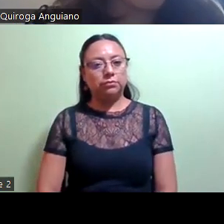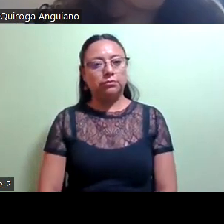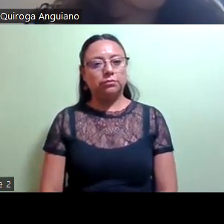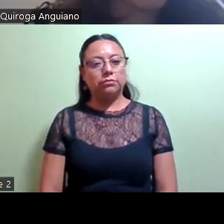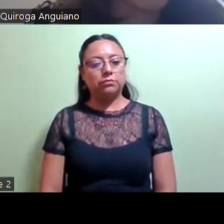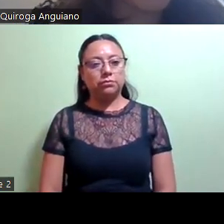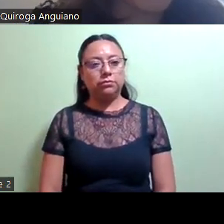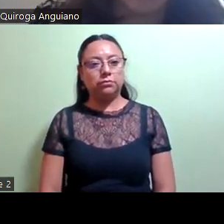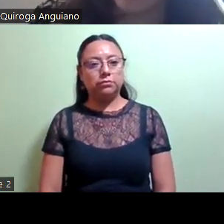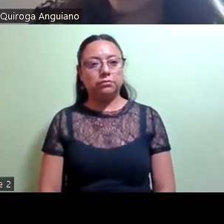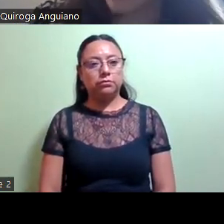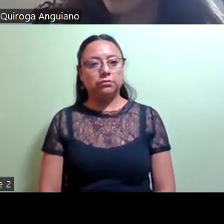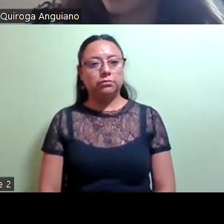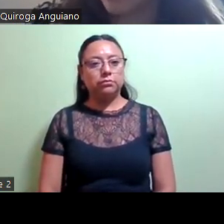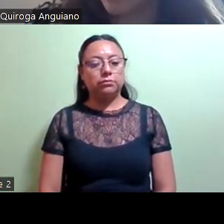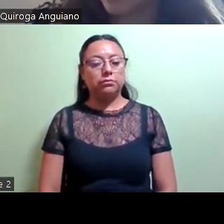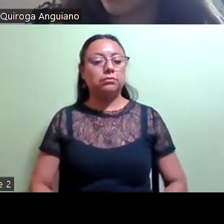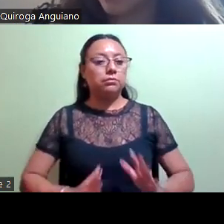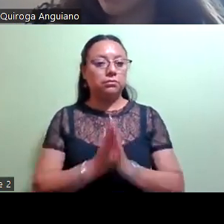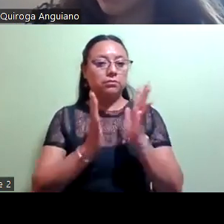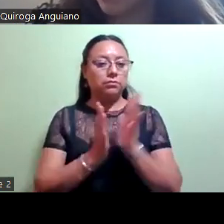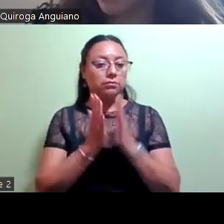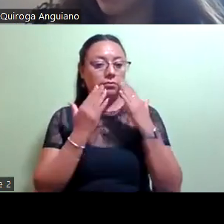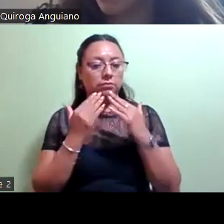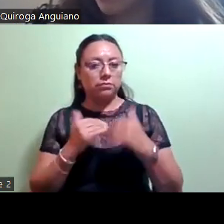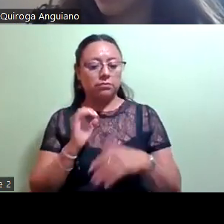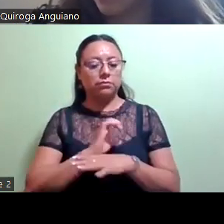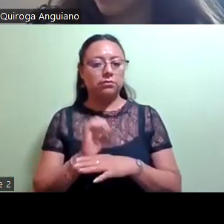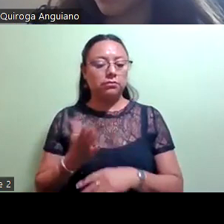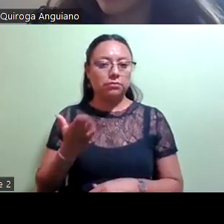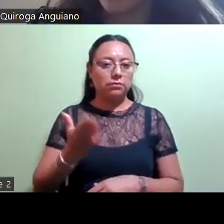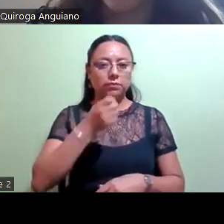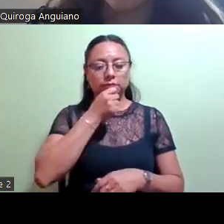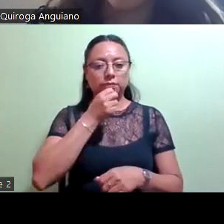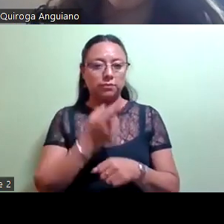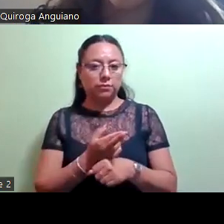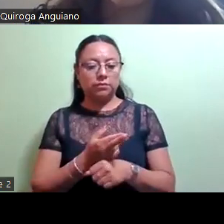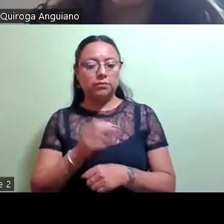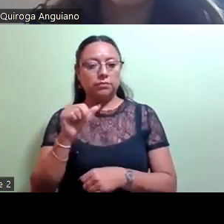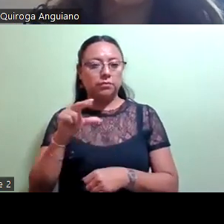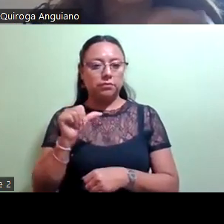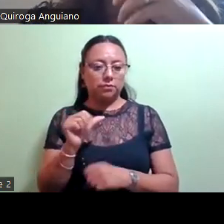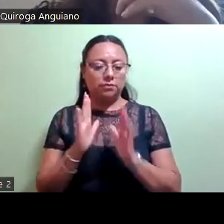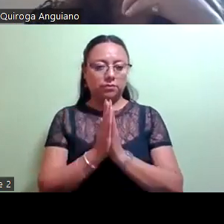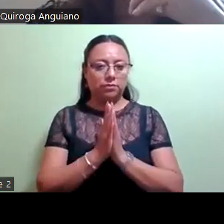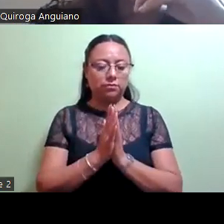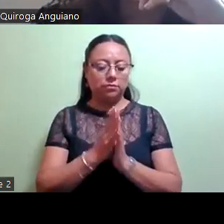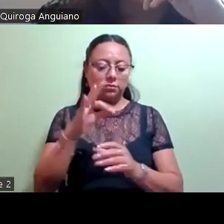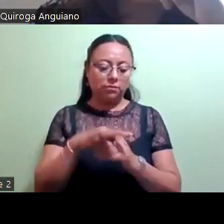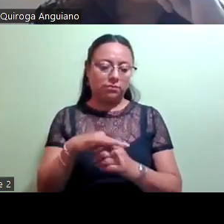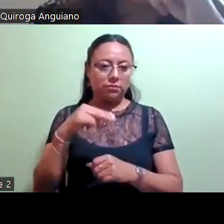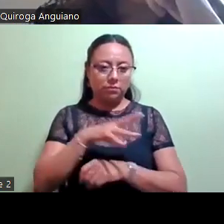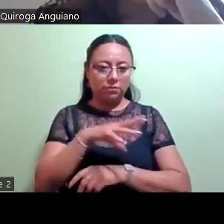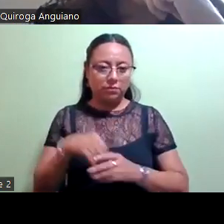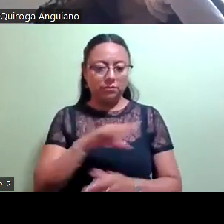Si no hubiera alguna intervención, le solicito a la secretaria Ana proceda a recoger el sentido de la votación nominal en lo general.